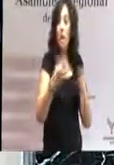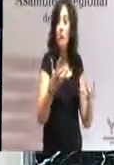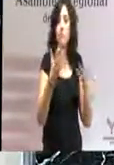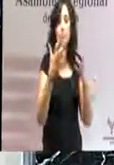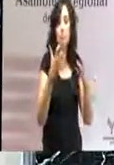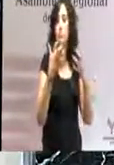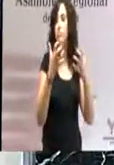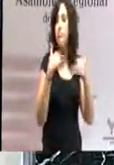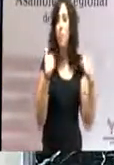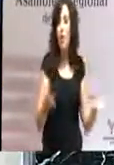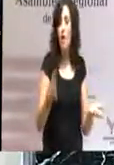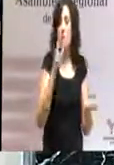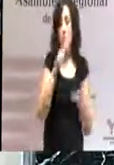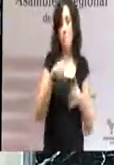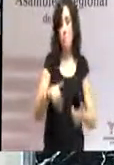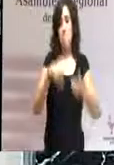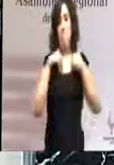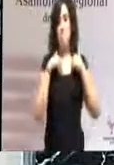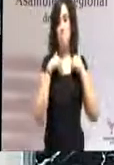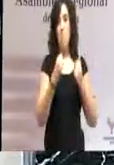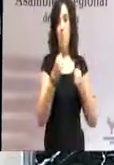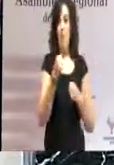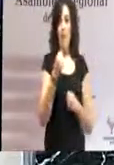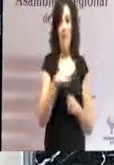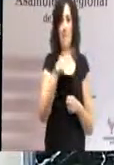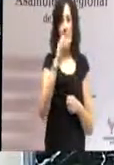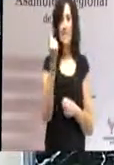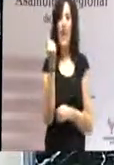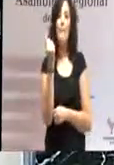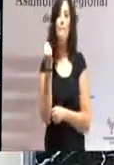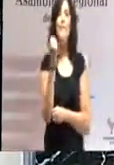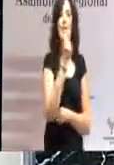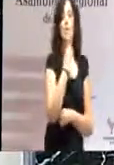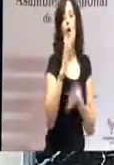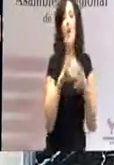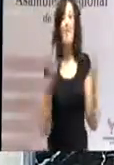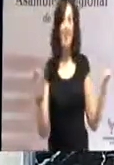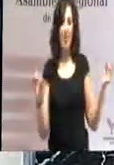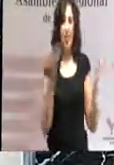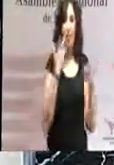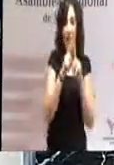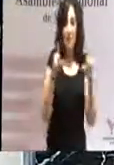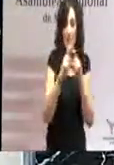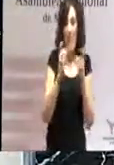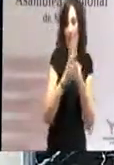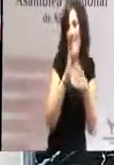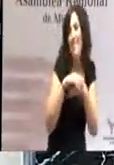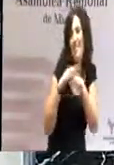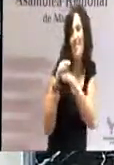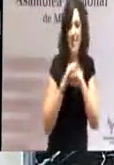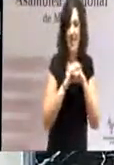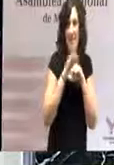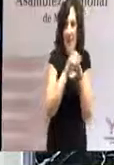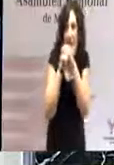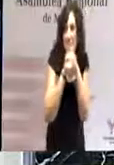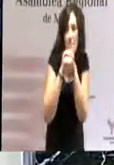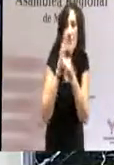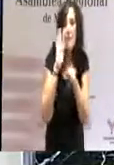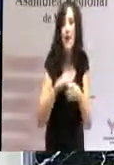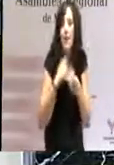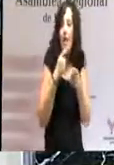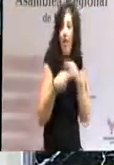políticos que ostentan el poder y al capitalismo de amiguetes, a sus empresas amigas, a las empresas que a